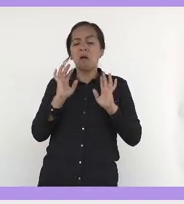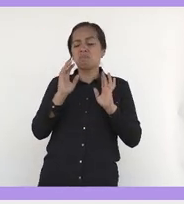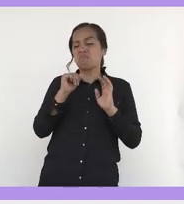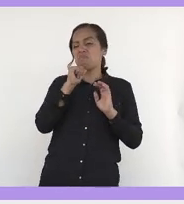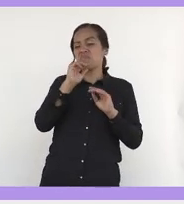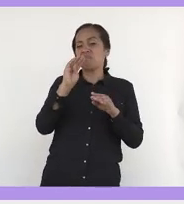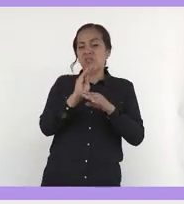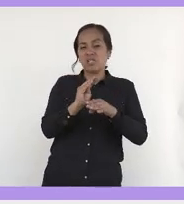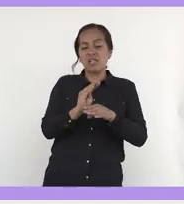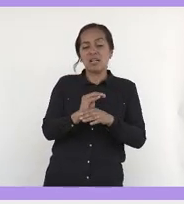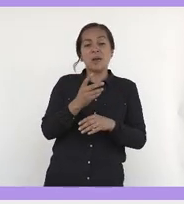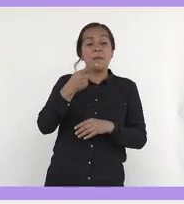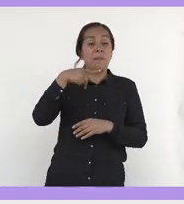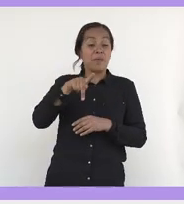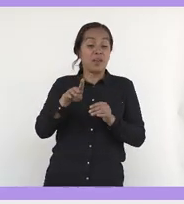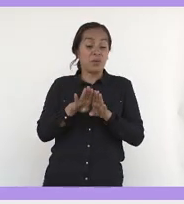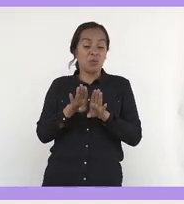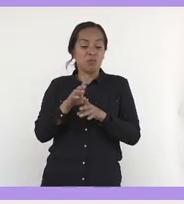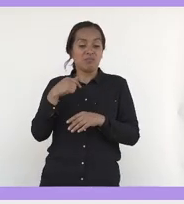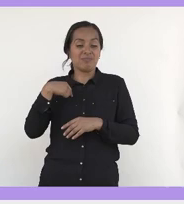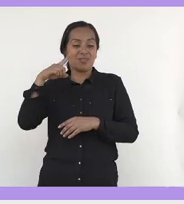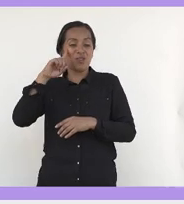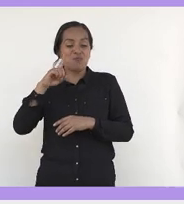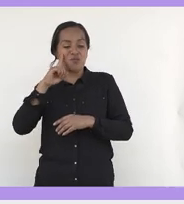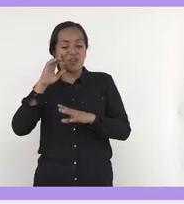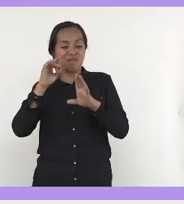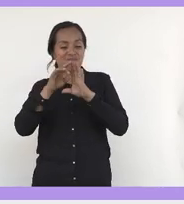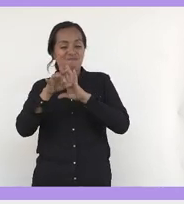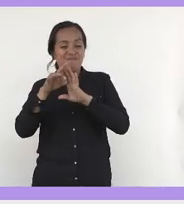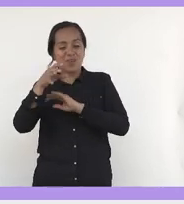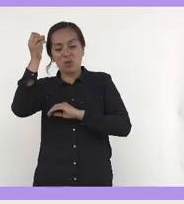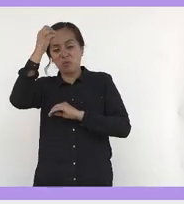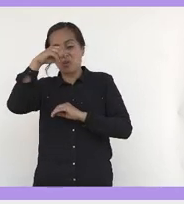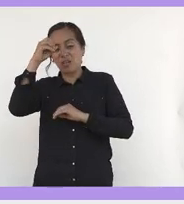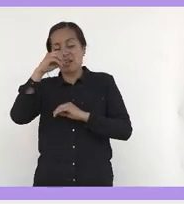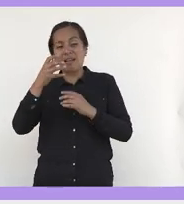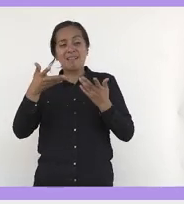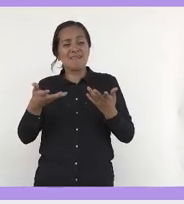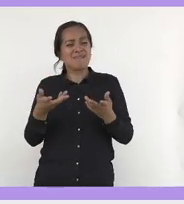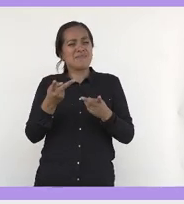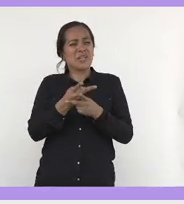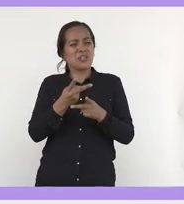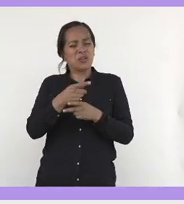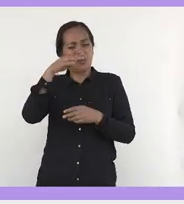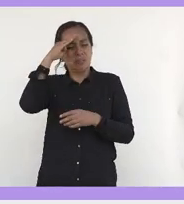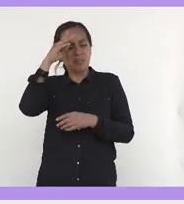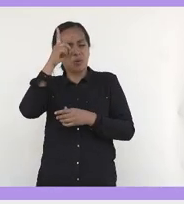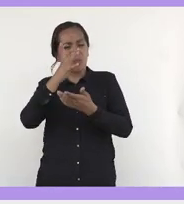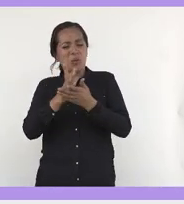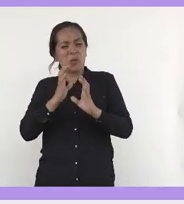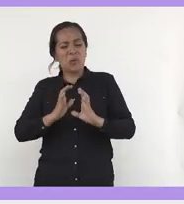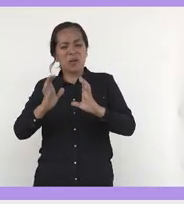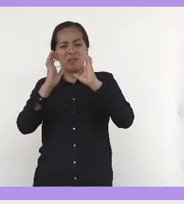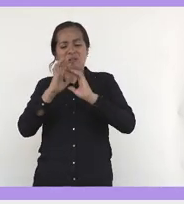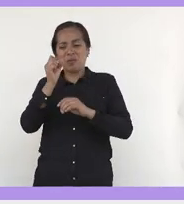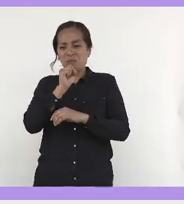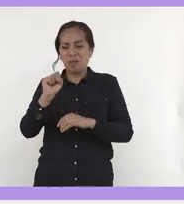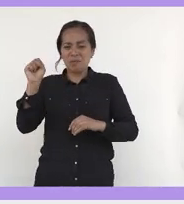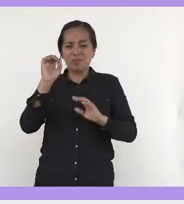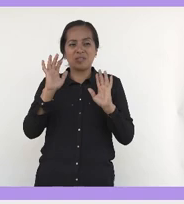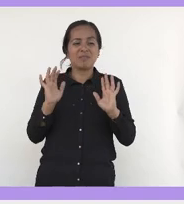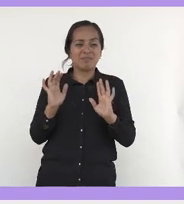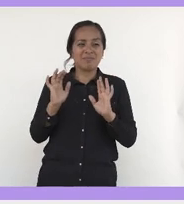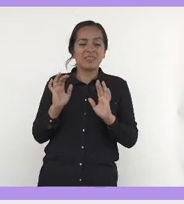Esa es la verdad solo dije algo que mucha gente estaba viendo pero fue la sorpresa de lo dijo una mujer Yo pensé que cantaba y solo se dedicaba a cantar en la mañana en la tarea de la noche